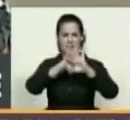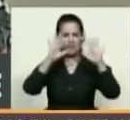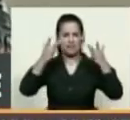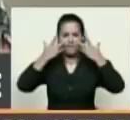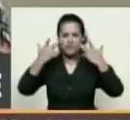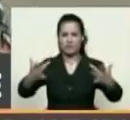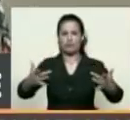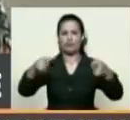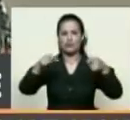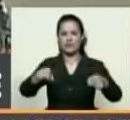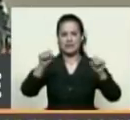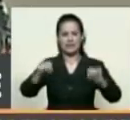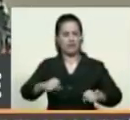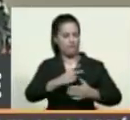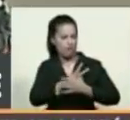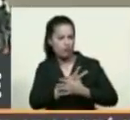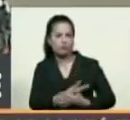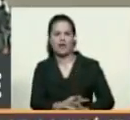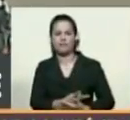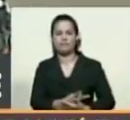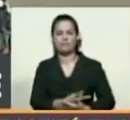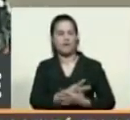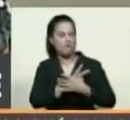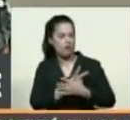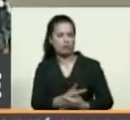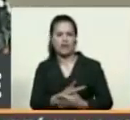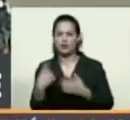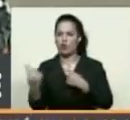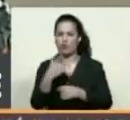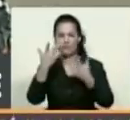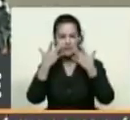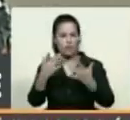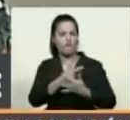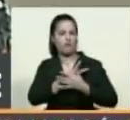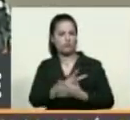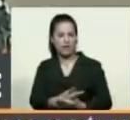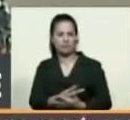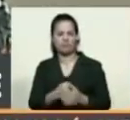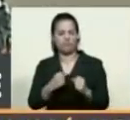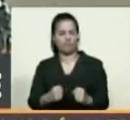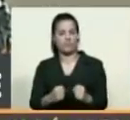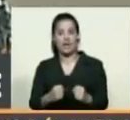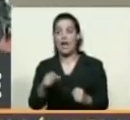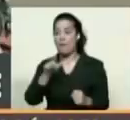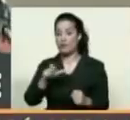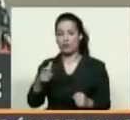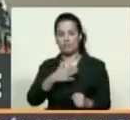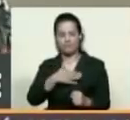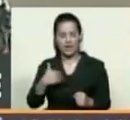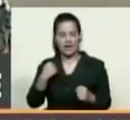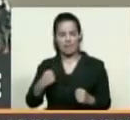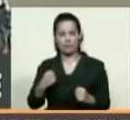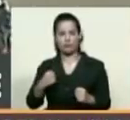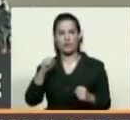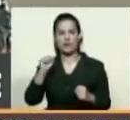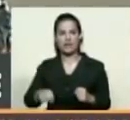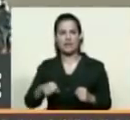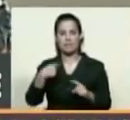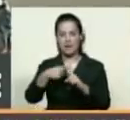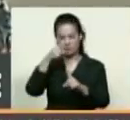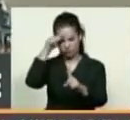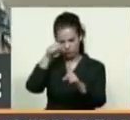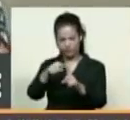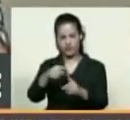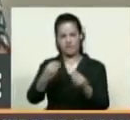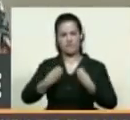esa voluntad indoblegable que tenemos quienes queremos y nos empeñamos en